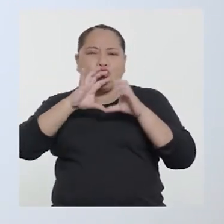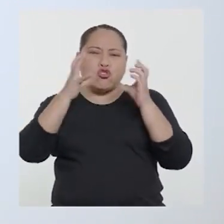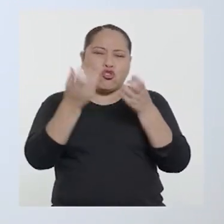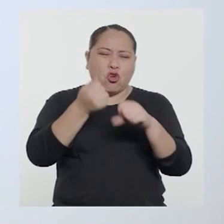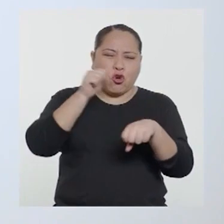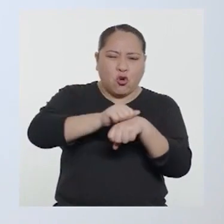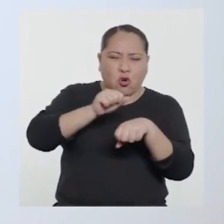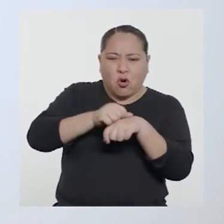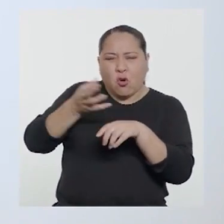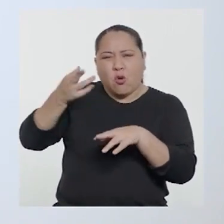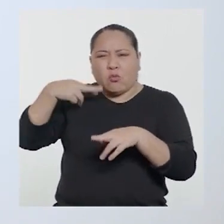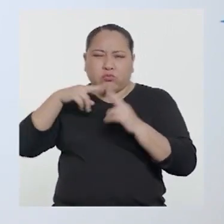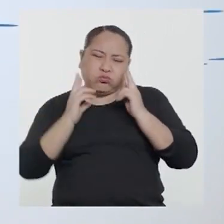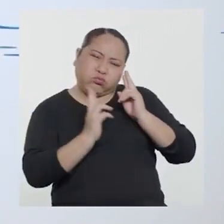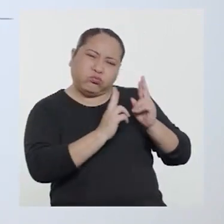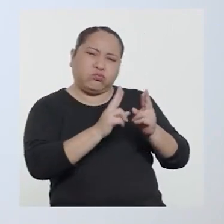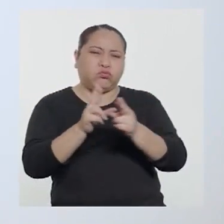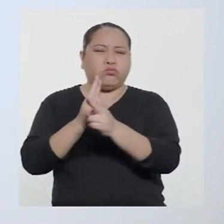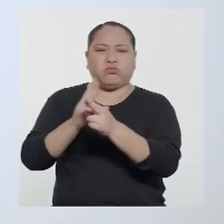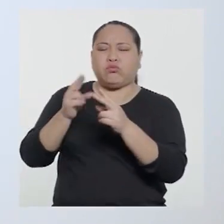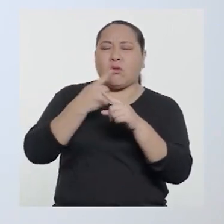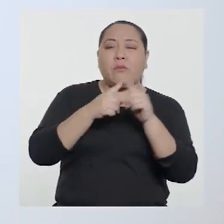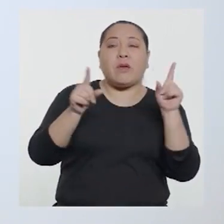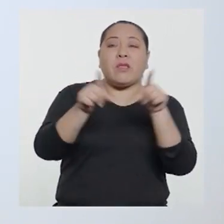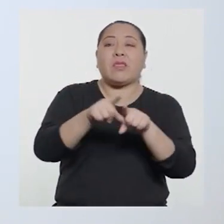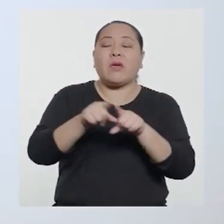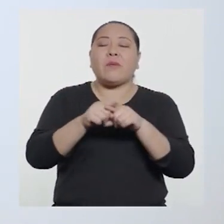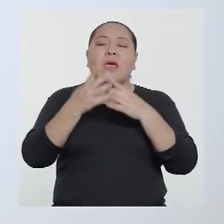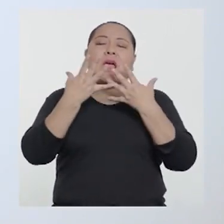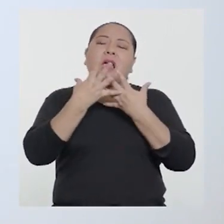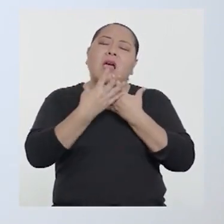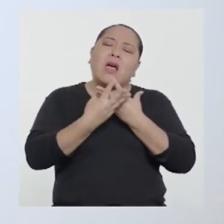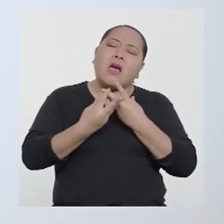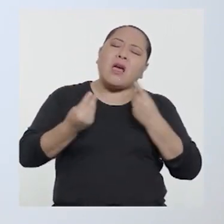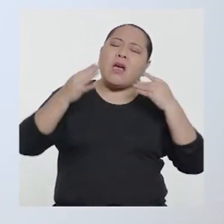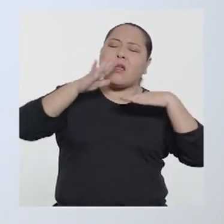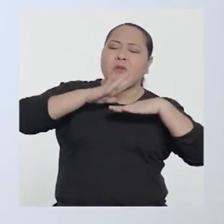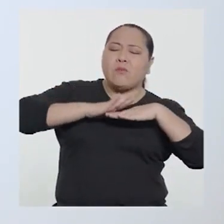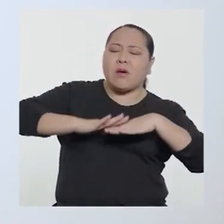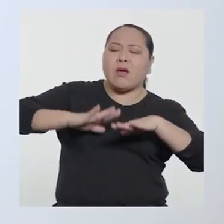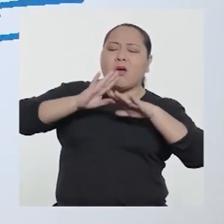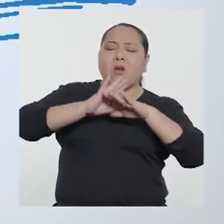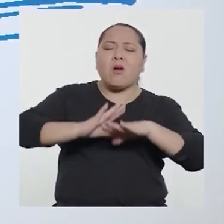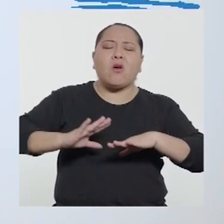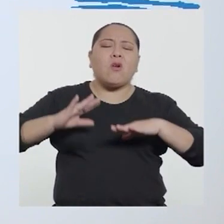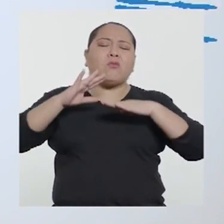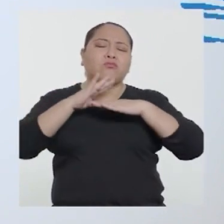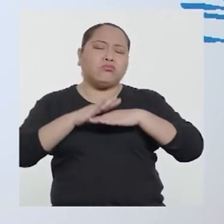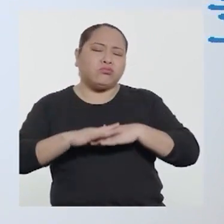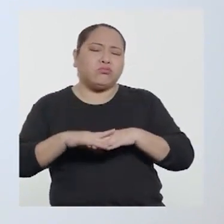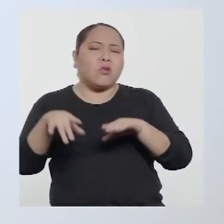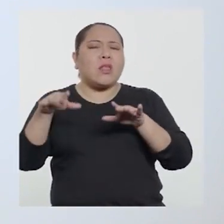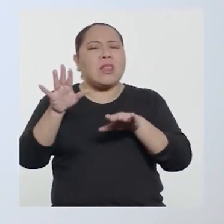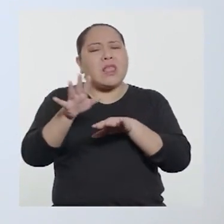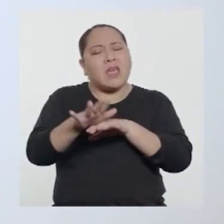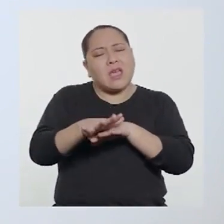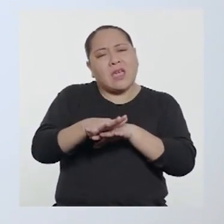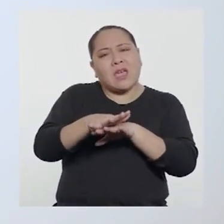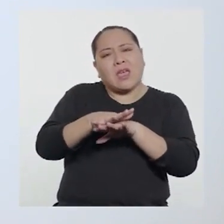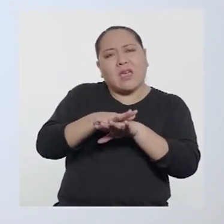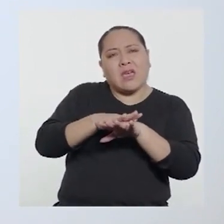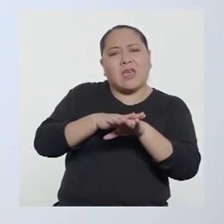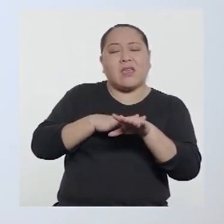y se llevan todo a su paso. Pero también pueden ser calmados como un manantial. Eso, se mueven